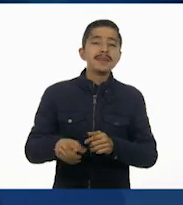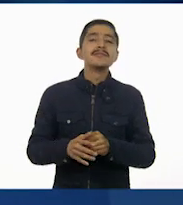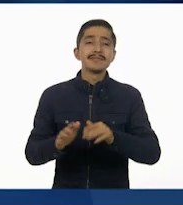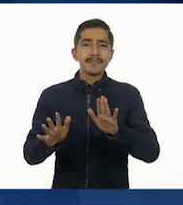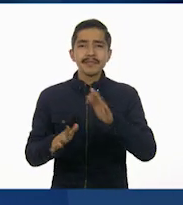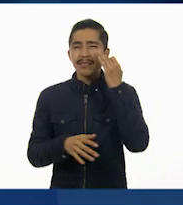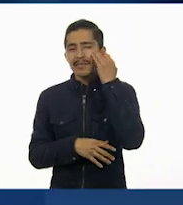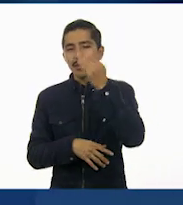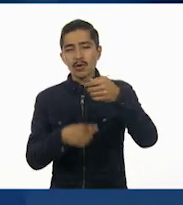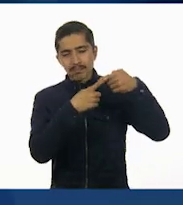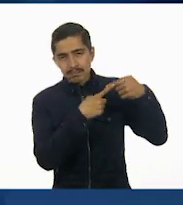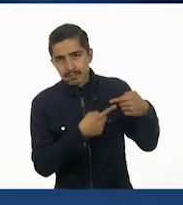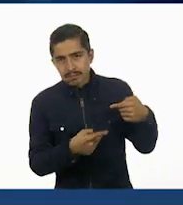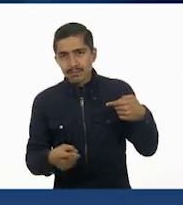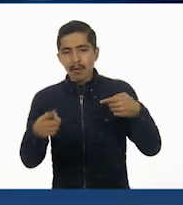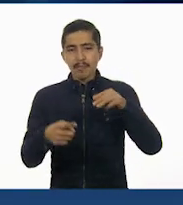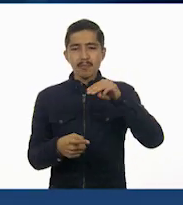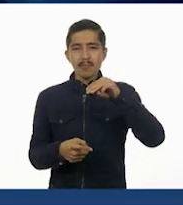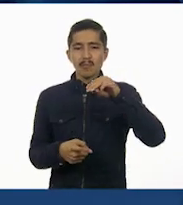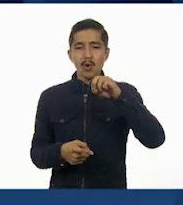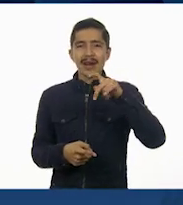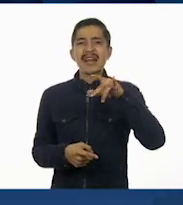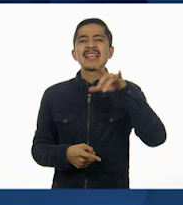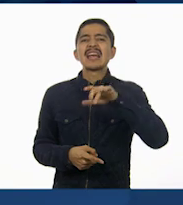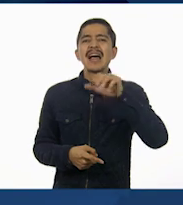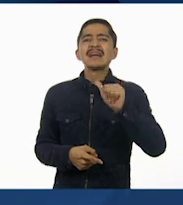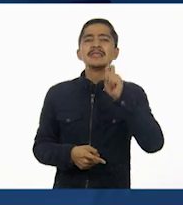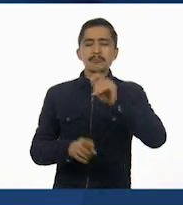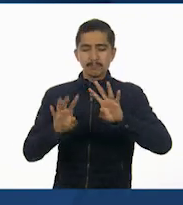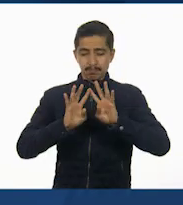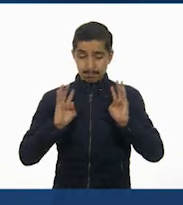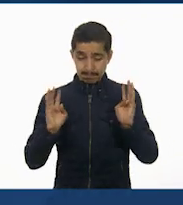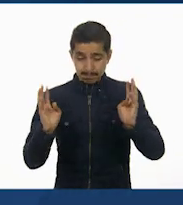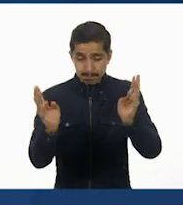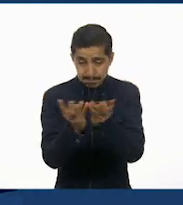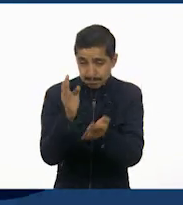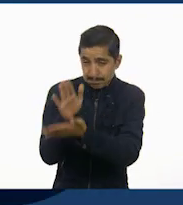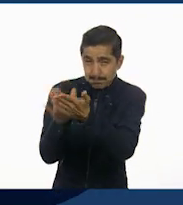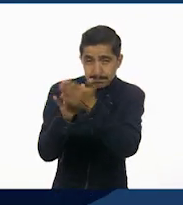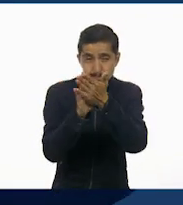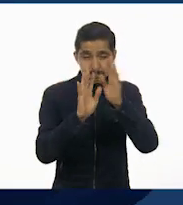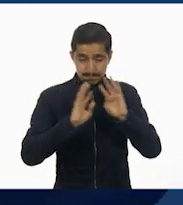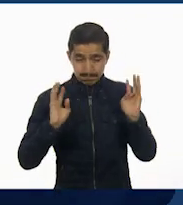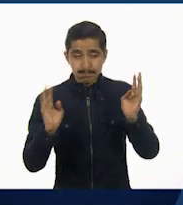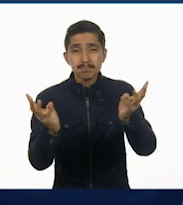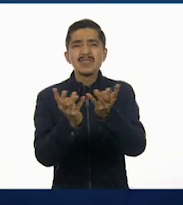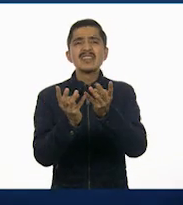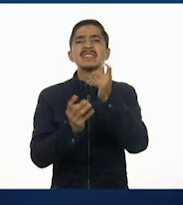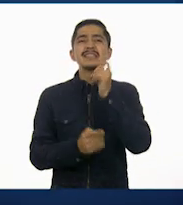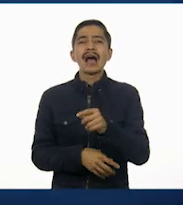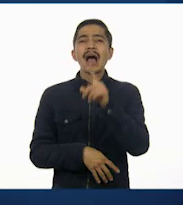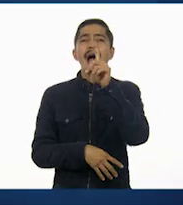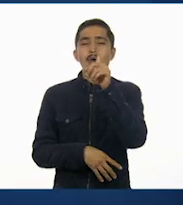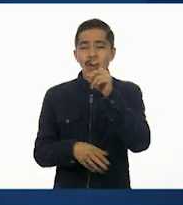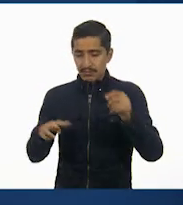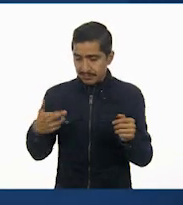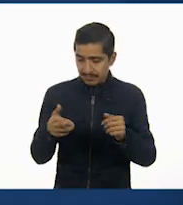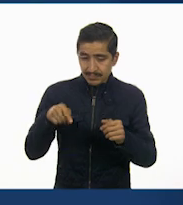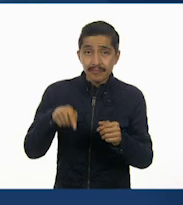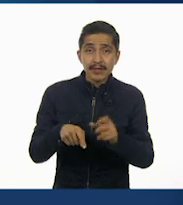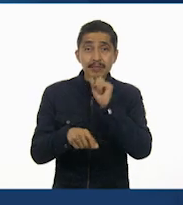Durante el periodo de la monarquía, se construyó una muralla alrededor de Roma. Se canalizó el agua de los ríos.